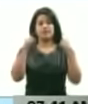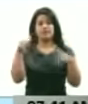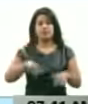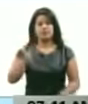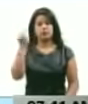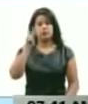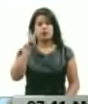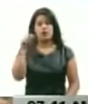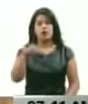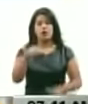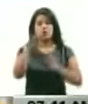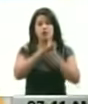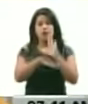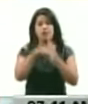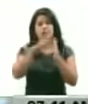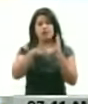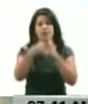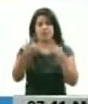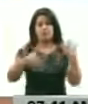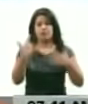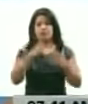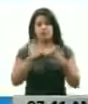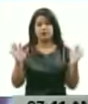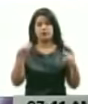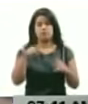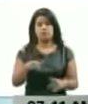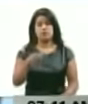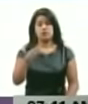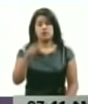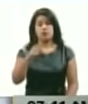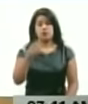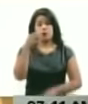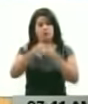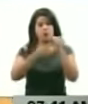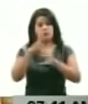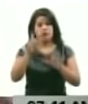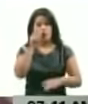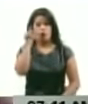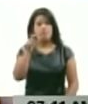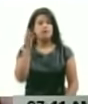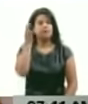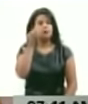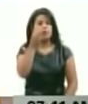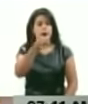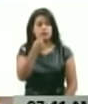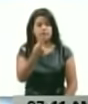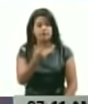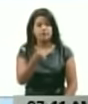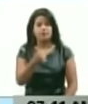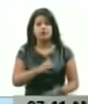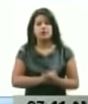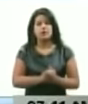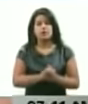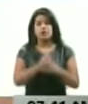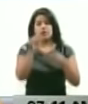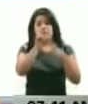un cronograma de actividades que ya Sadie lo ha dicho muy bien, pero además queremos conocer, luego que culmine estas dos semanas de actividades, ¿qué más